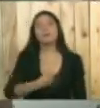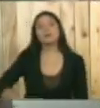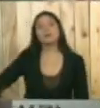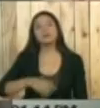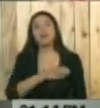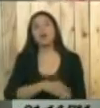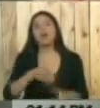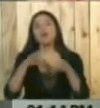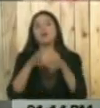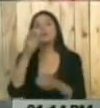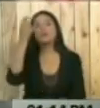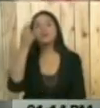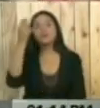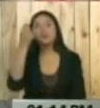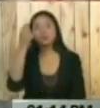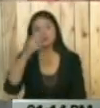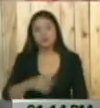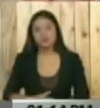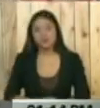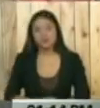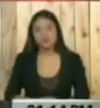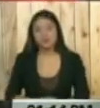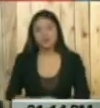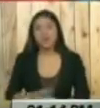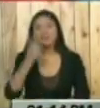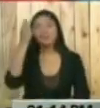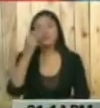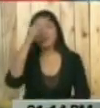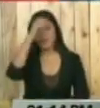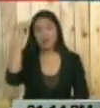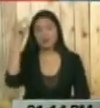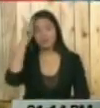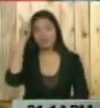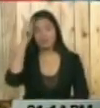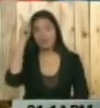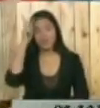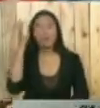Consejo Legislativo, diputada indígena Fátima.